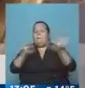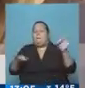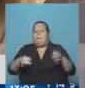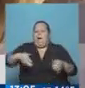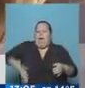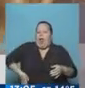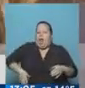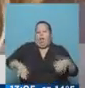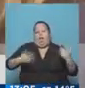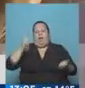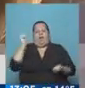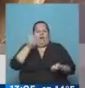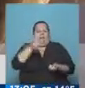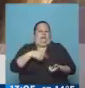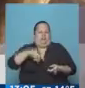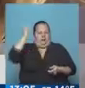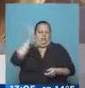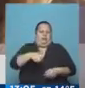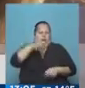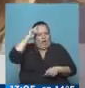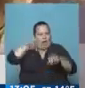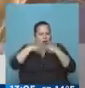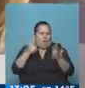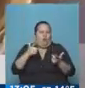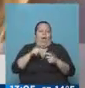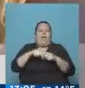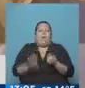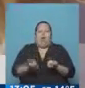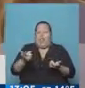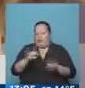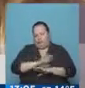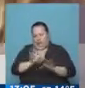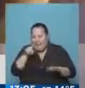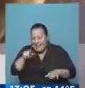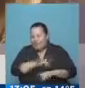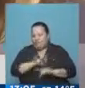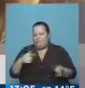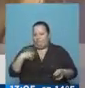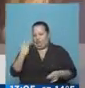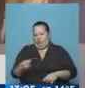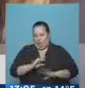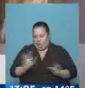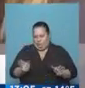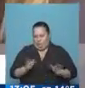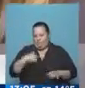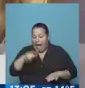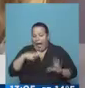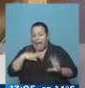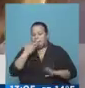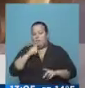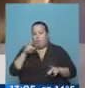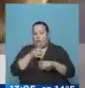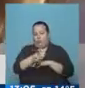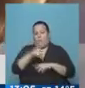en la cintura sparta la cabeza a alguien porque el día de boleta entonces no eso nosotros no lo tenemos no lo queremos nuestro ferrocarril